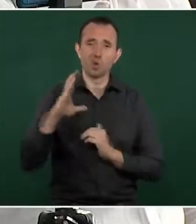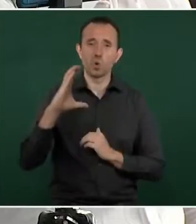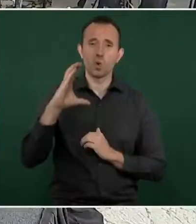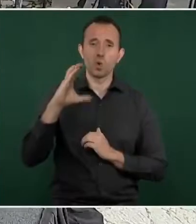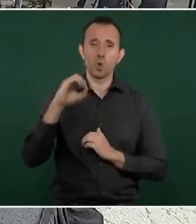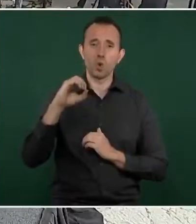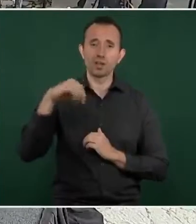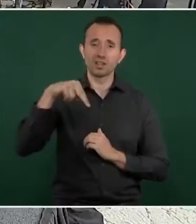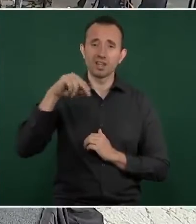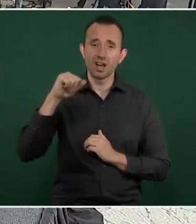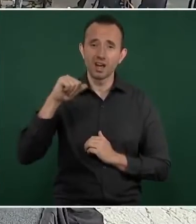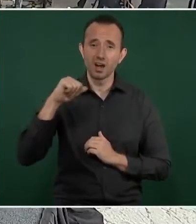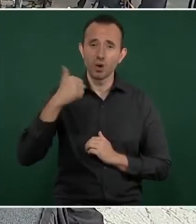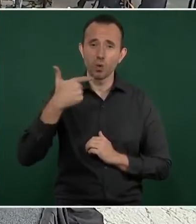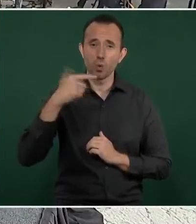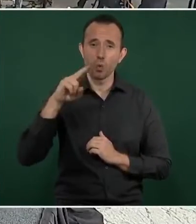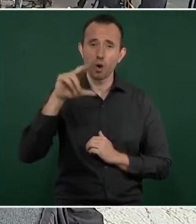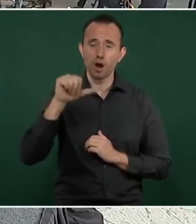ya,